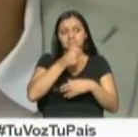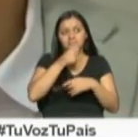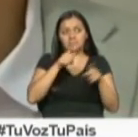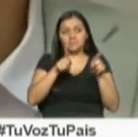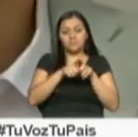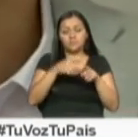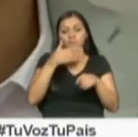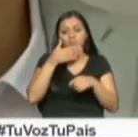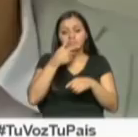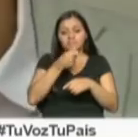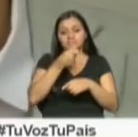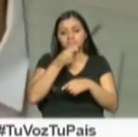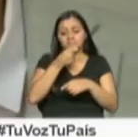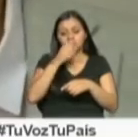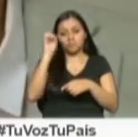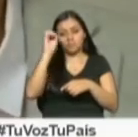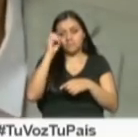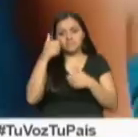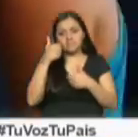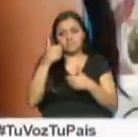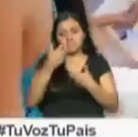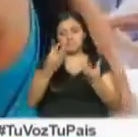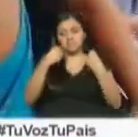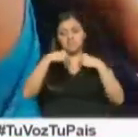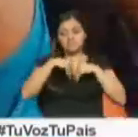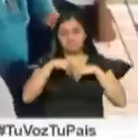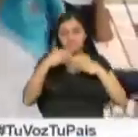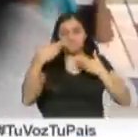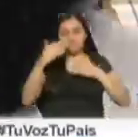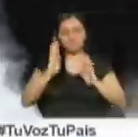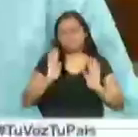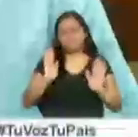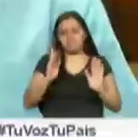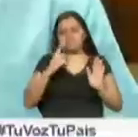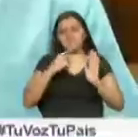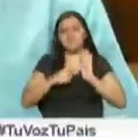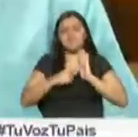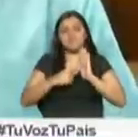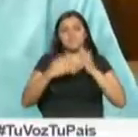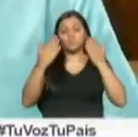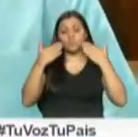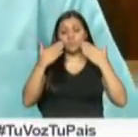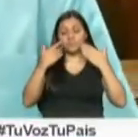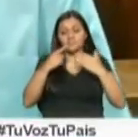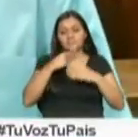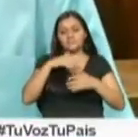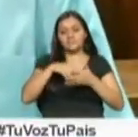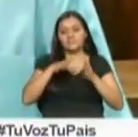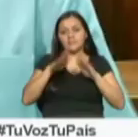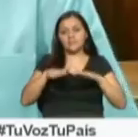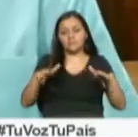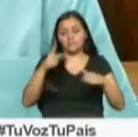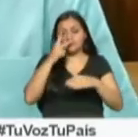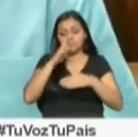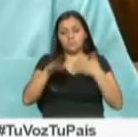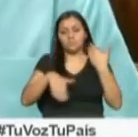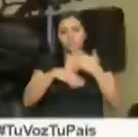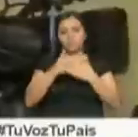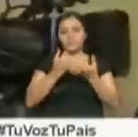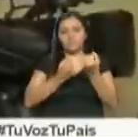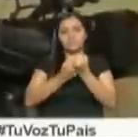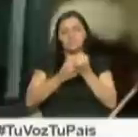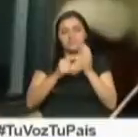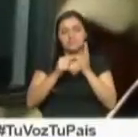que hacen un periodismo muy opinativo y muy político. Durante su presentación en Guayaquil, los estudiantes destacan el aporte que genera este